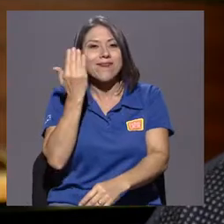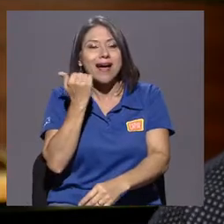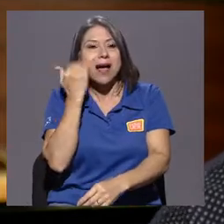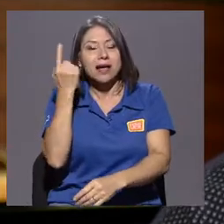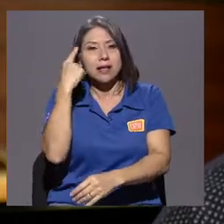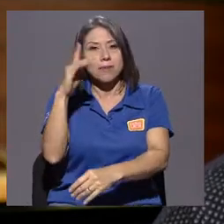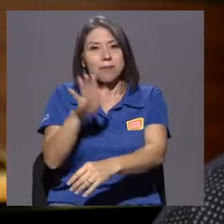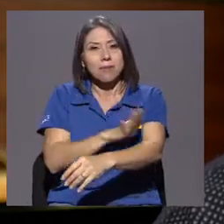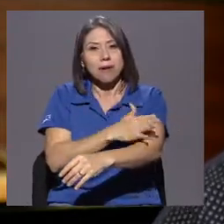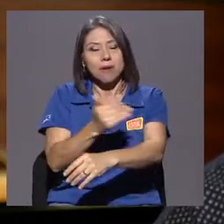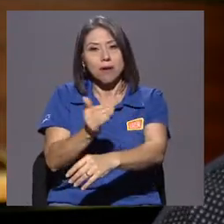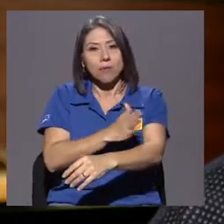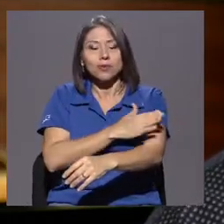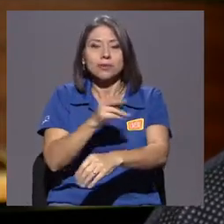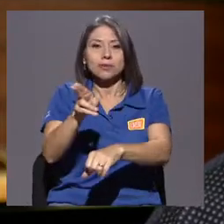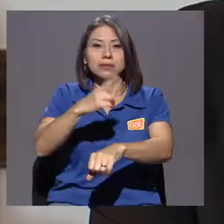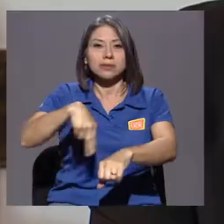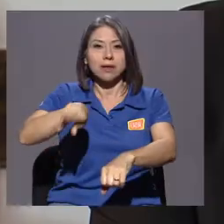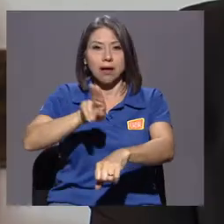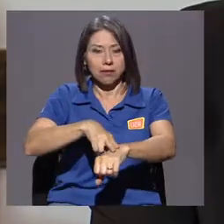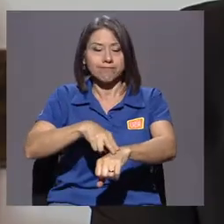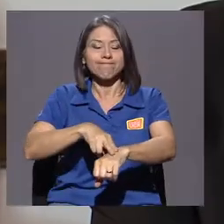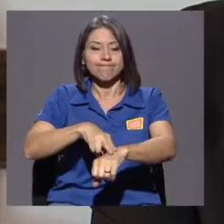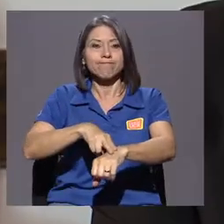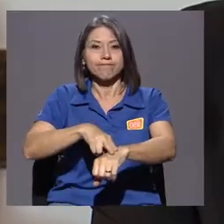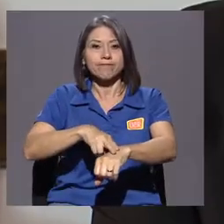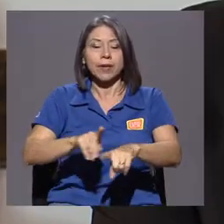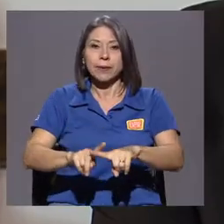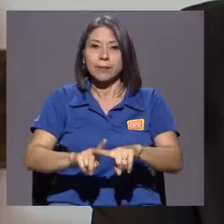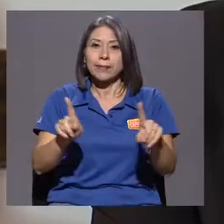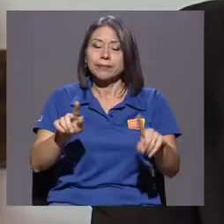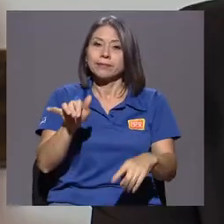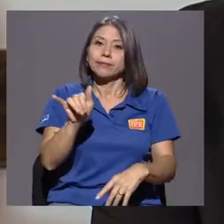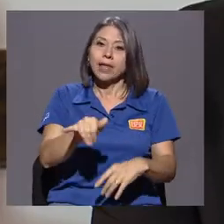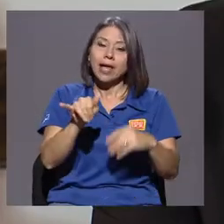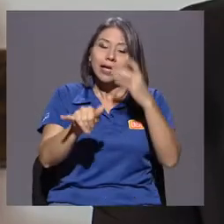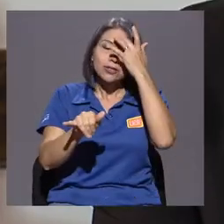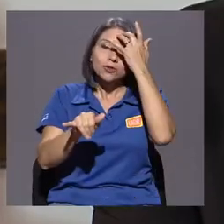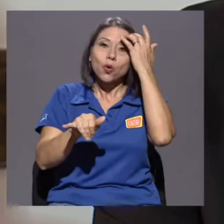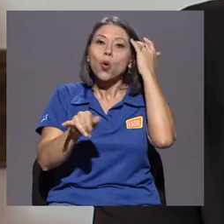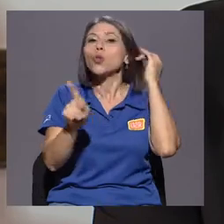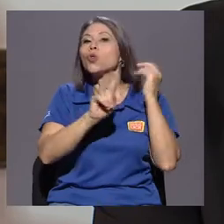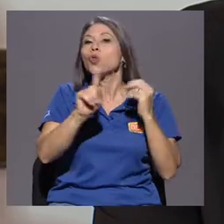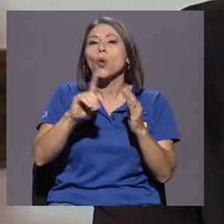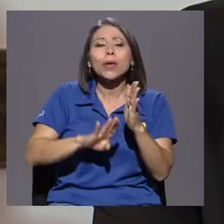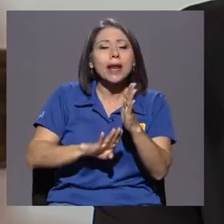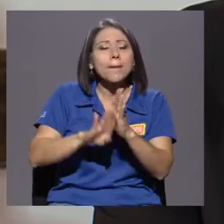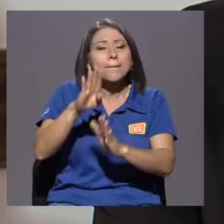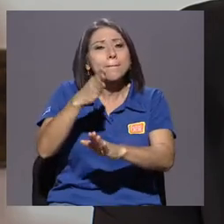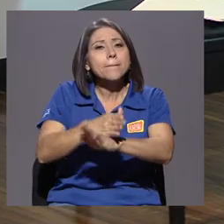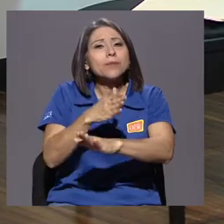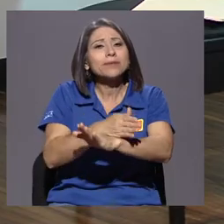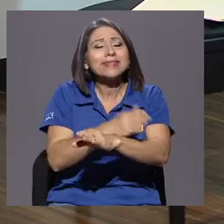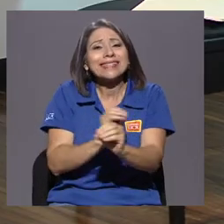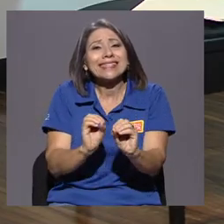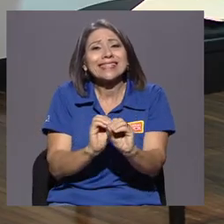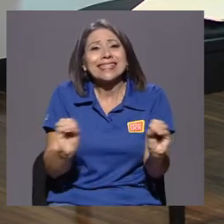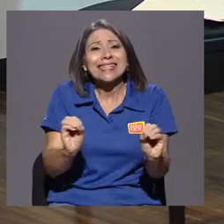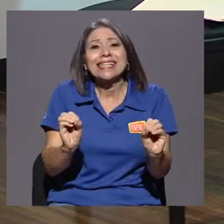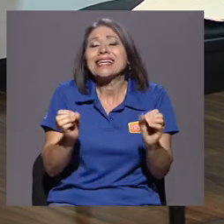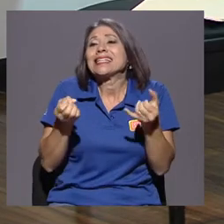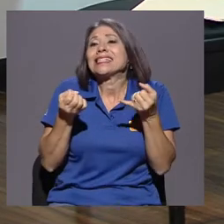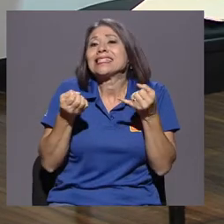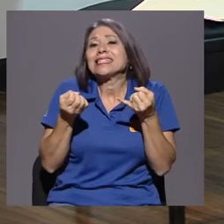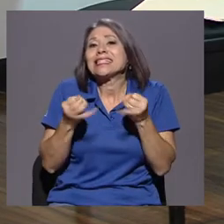para la música que era era natural indudablemente pero eso no hubiera prosperado en lo absoluto sin